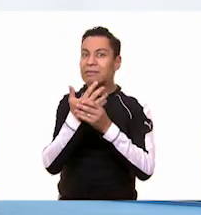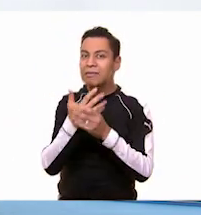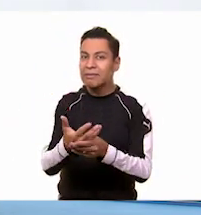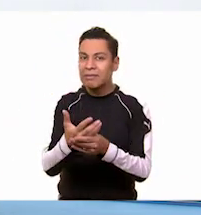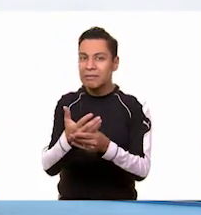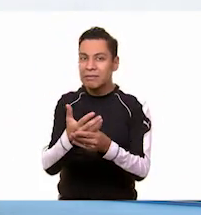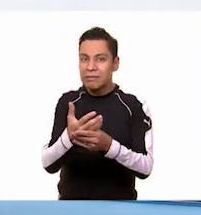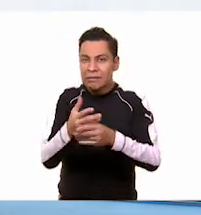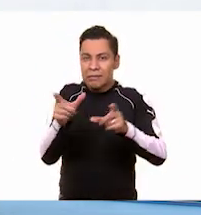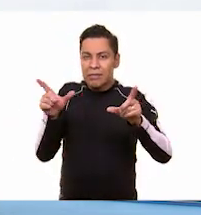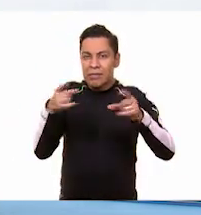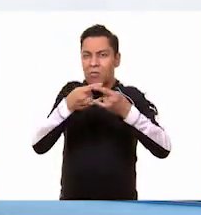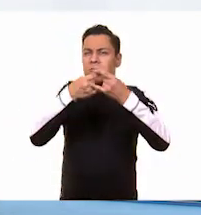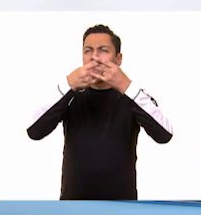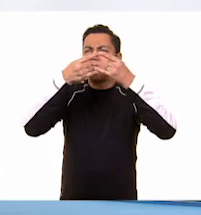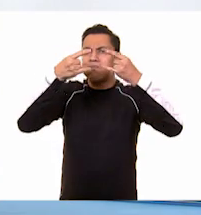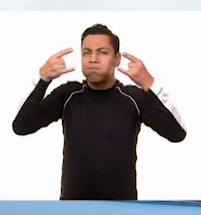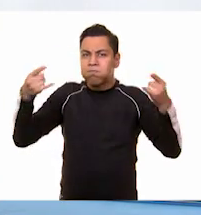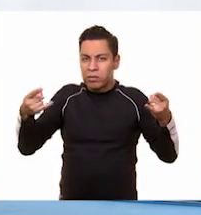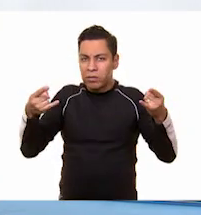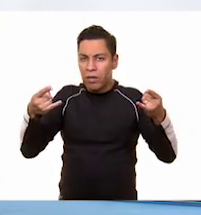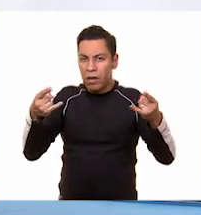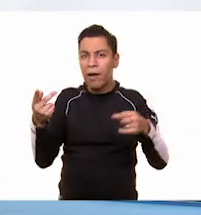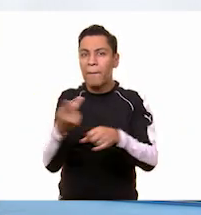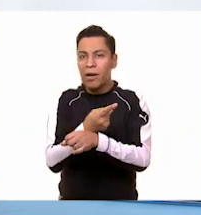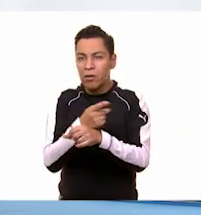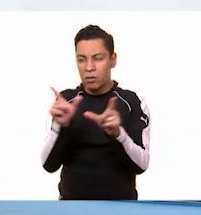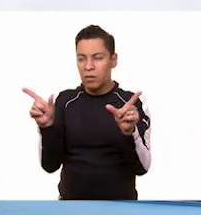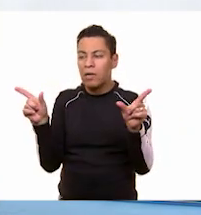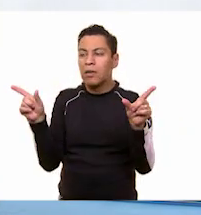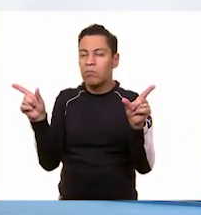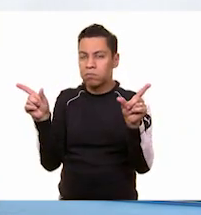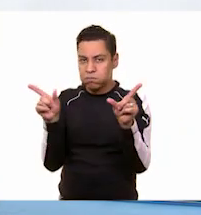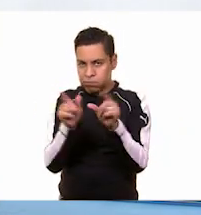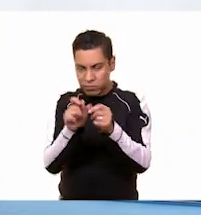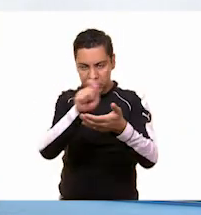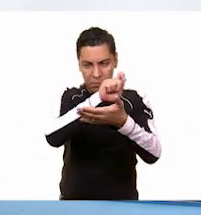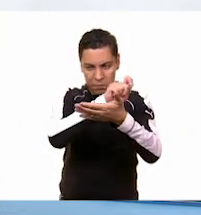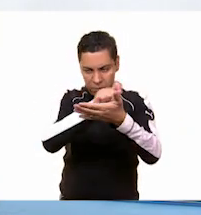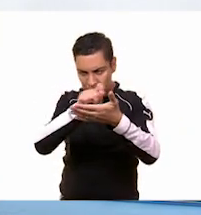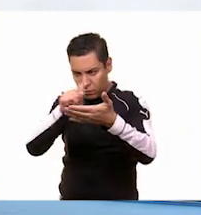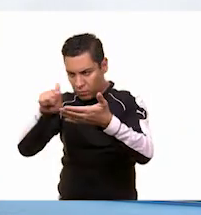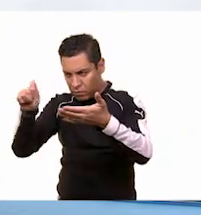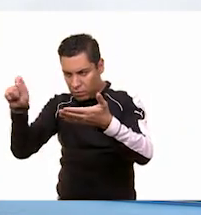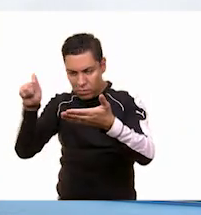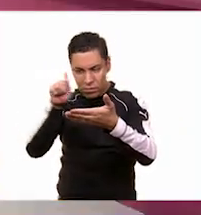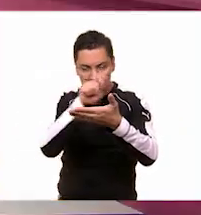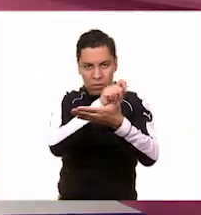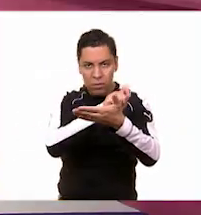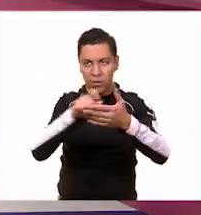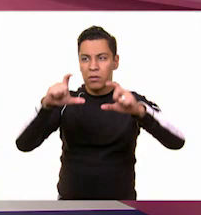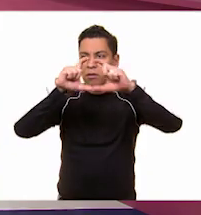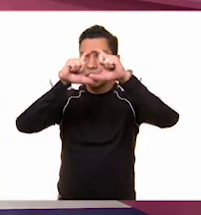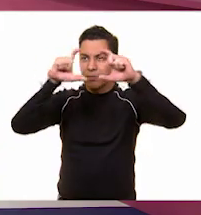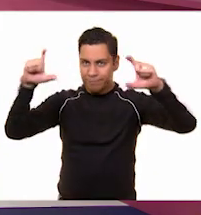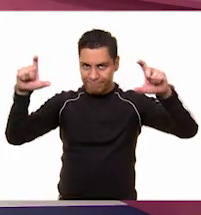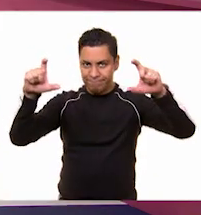de forma resumida los datos del suceso. Generalmente proporciona en el primer párrafo los